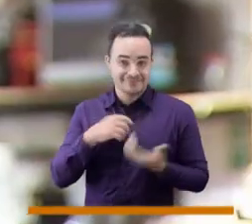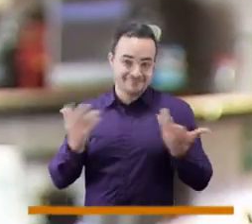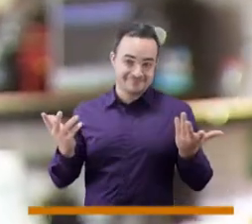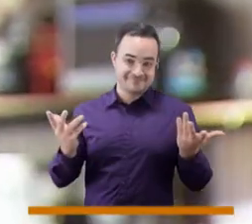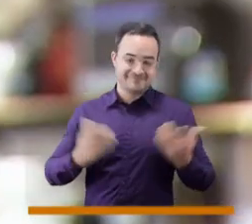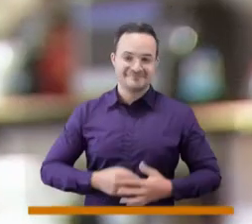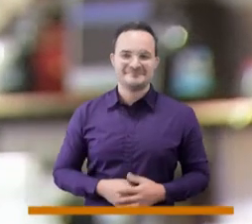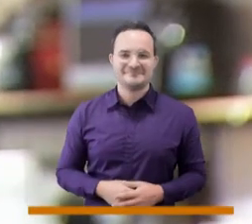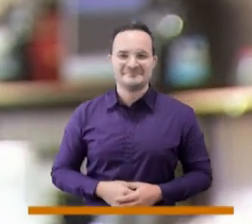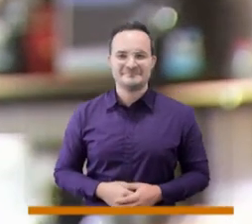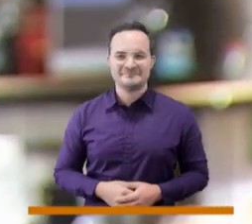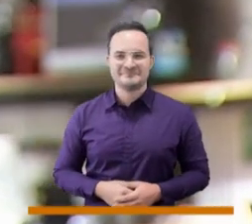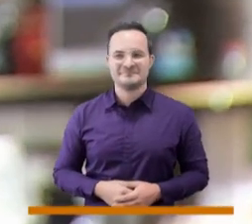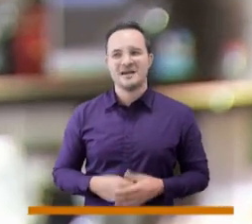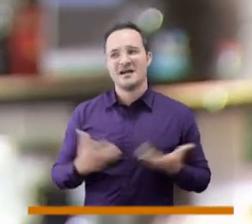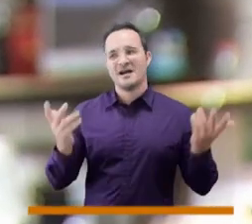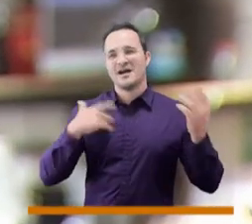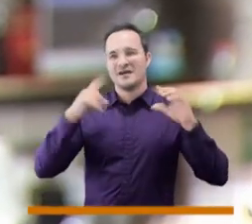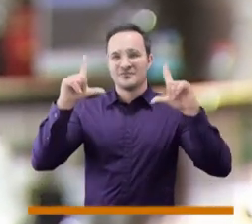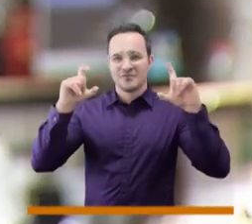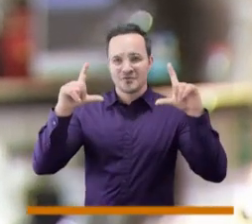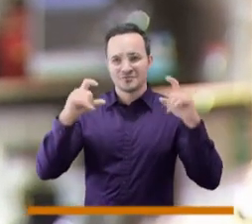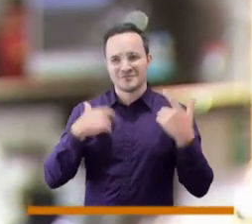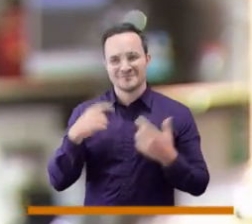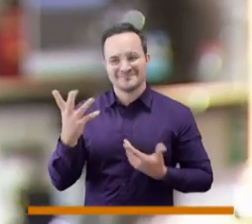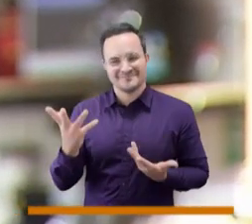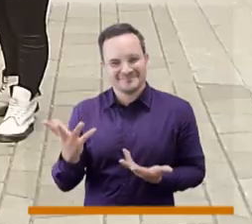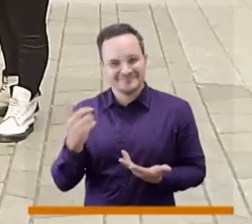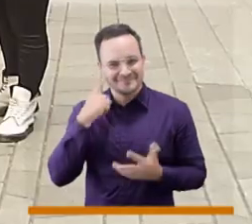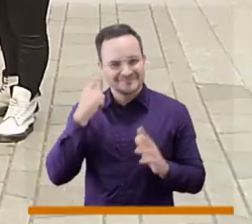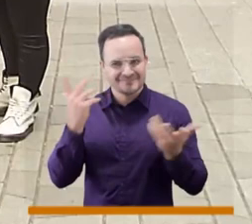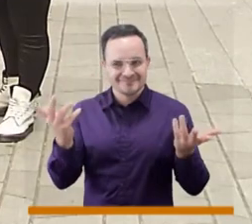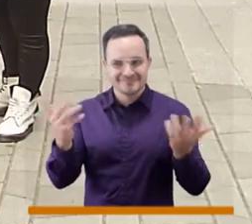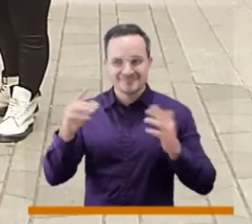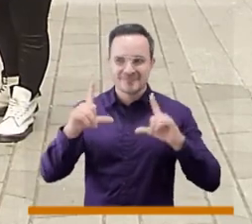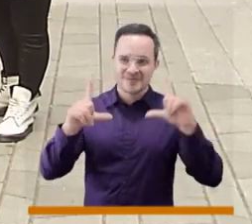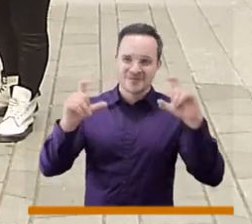gracias. Para que queden más descrestados. Miren.